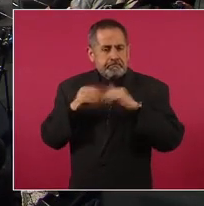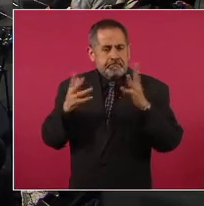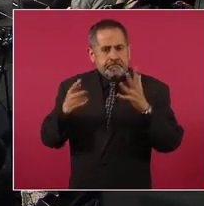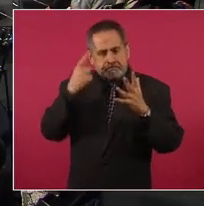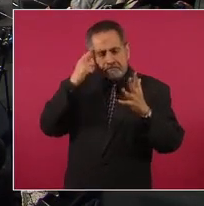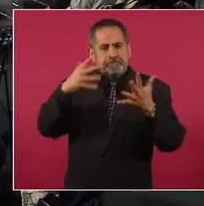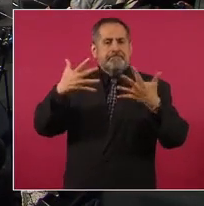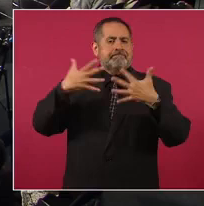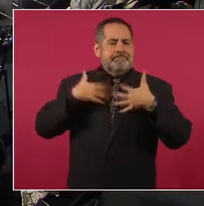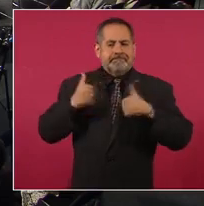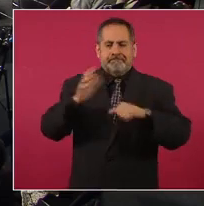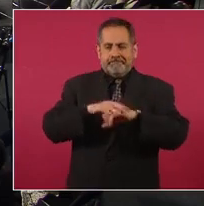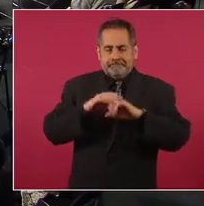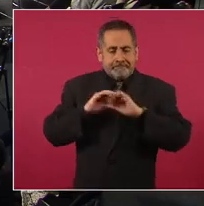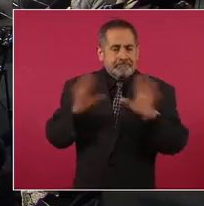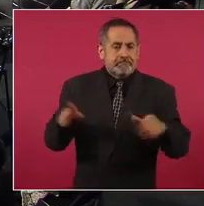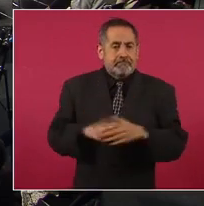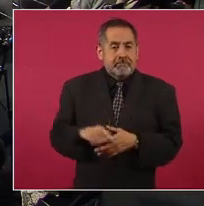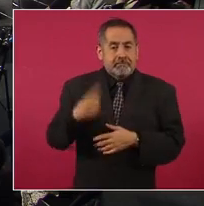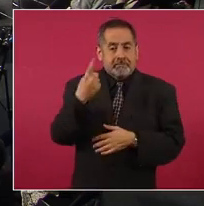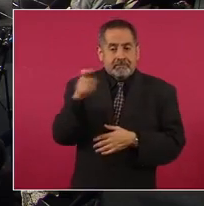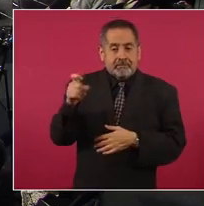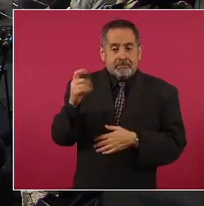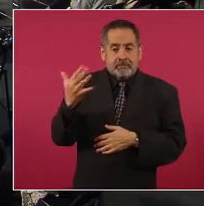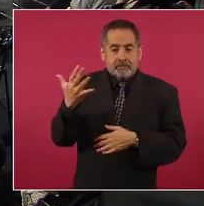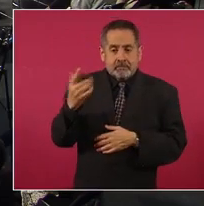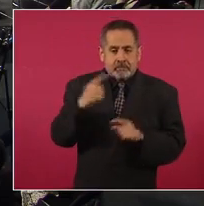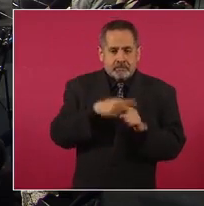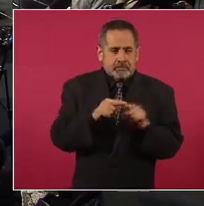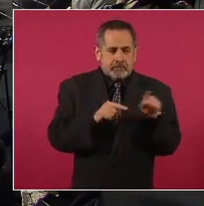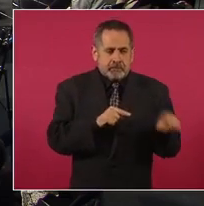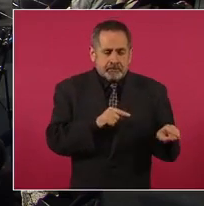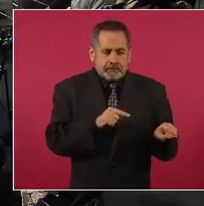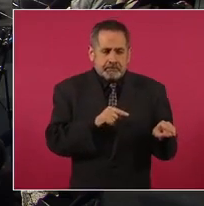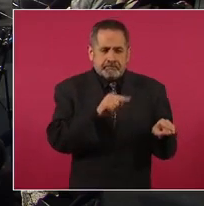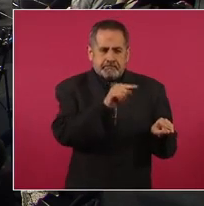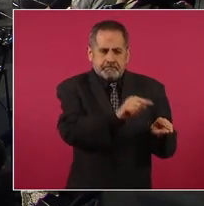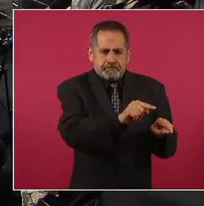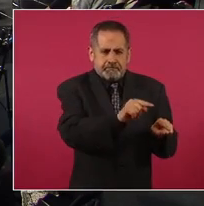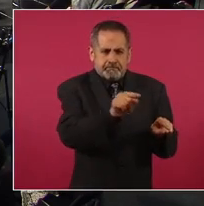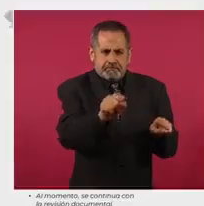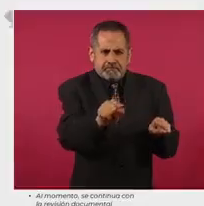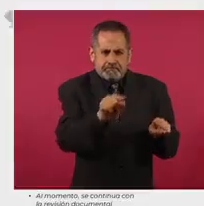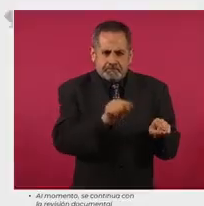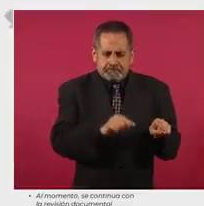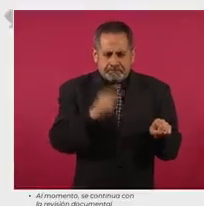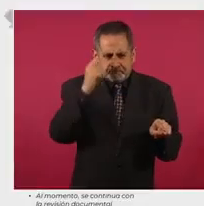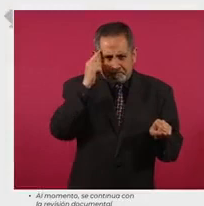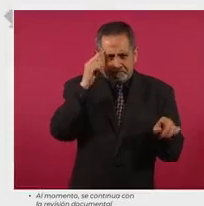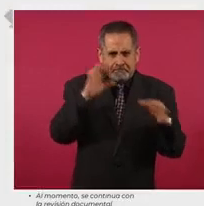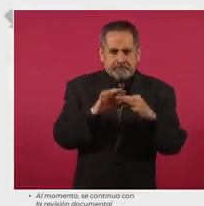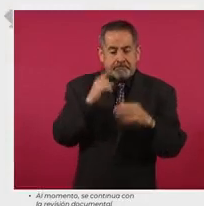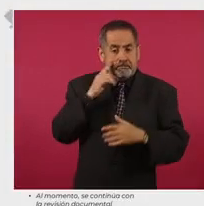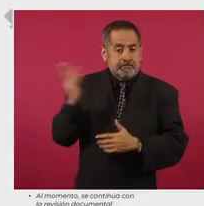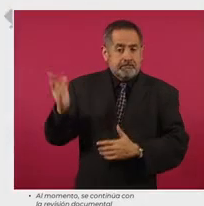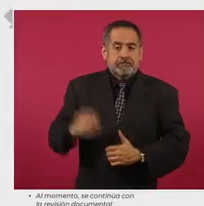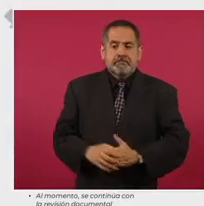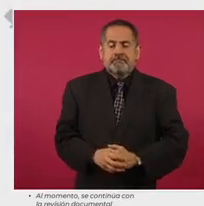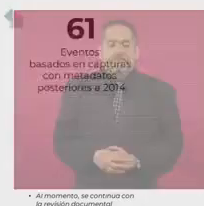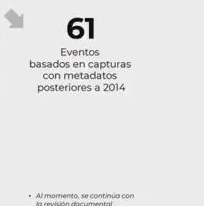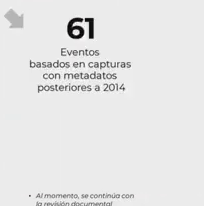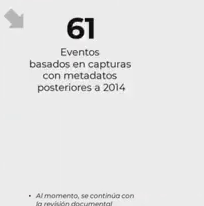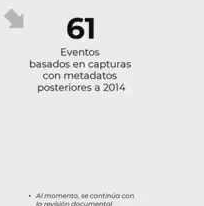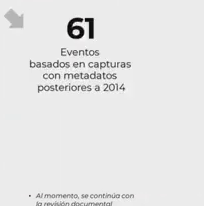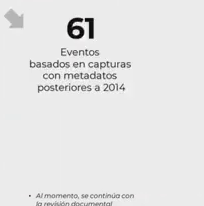rompecabezas. Son 150 eventos que se consideran relevantes por tratarse de datos vinculados a la desaparición